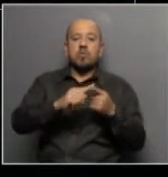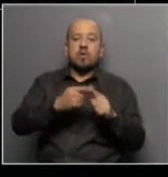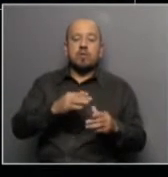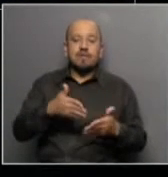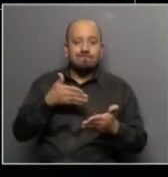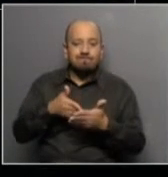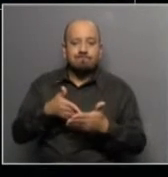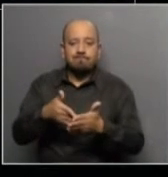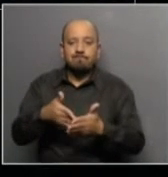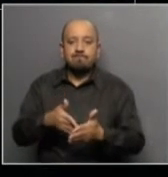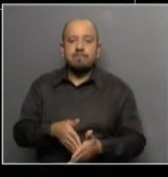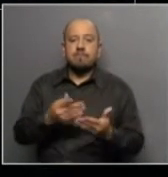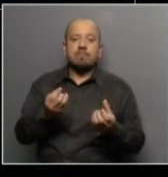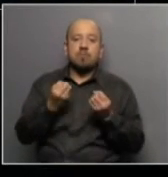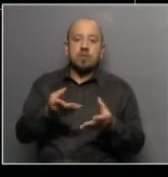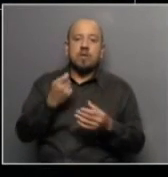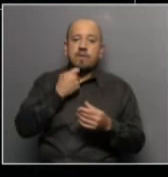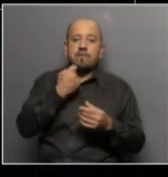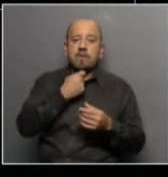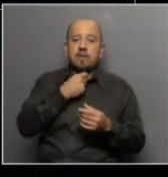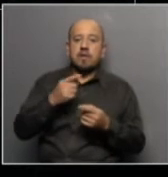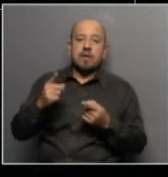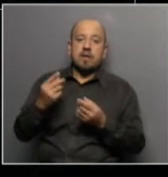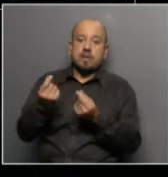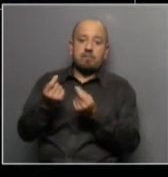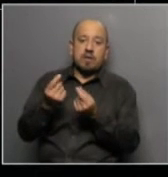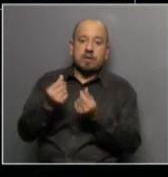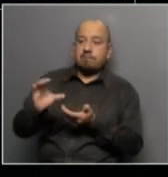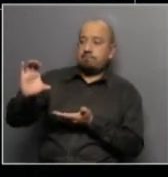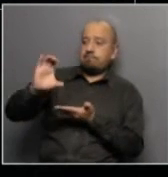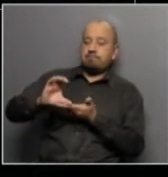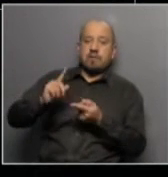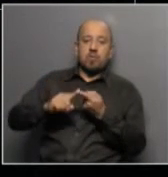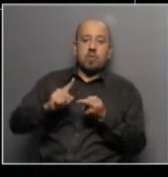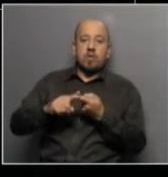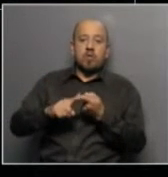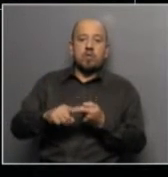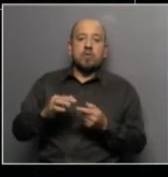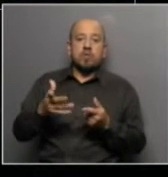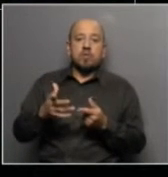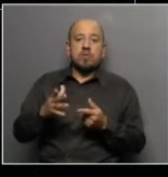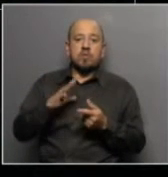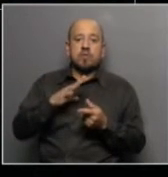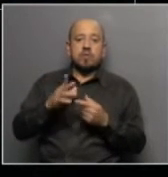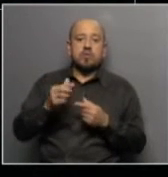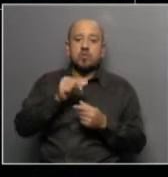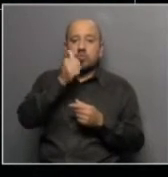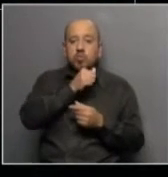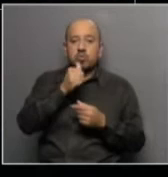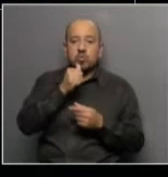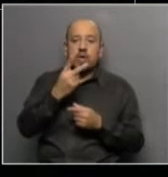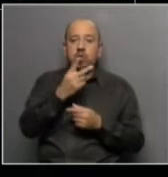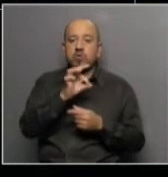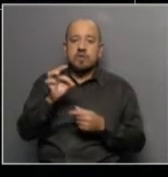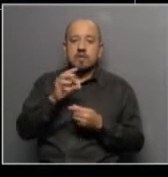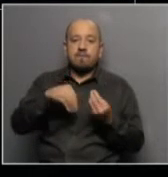detenidos por falta de ese financiamiento ya acordado que, para que tengan una idea del orden, dan solución a 200